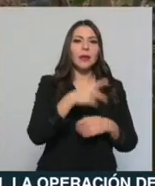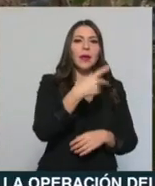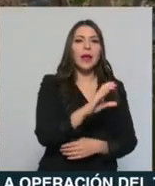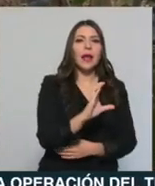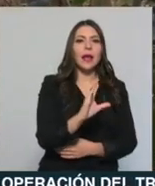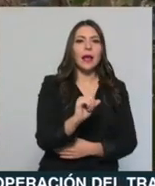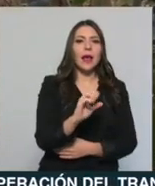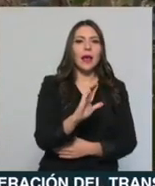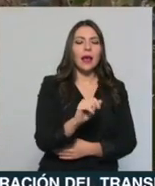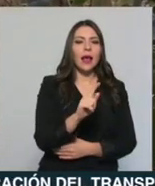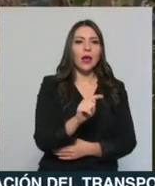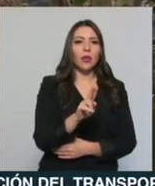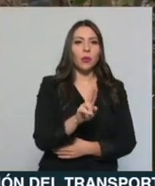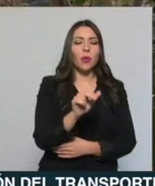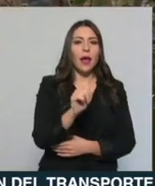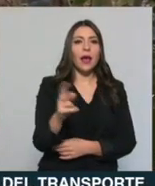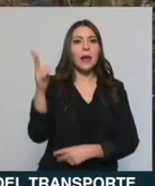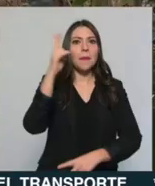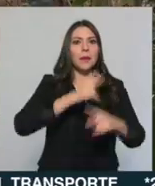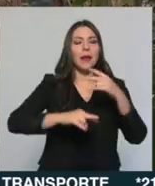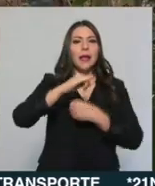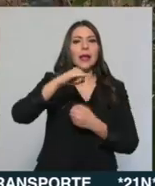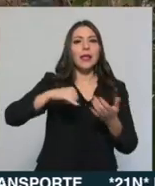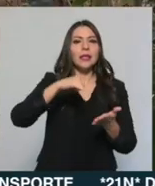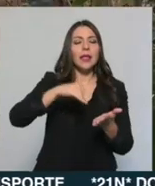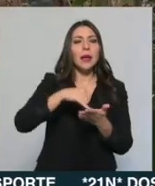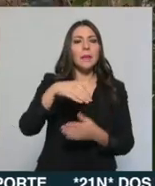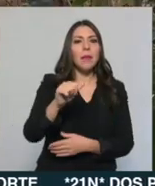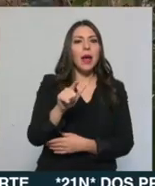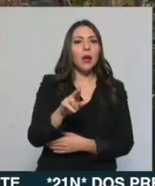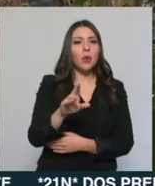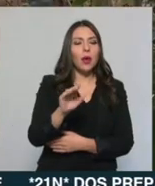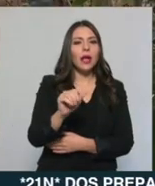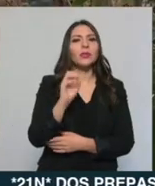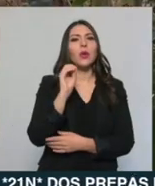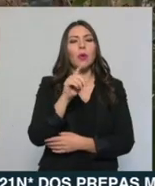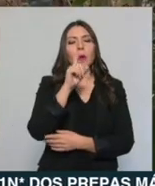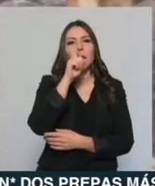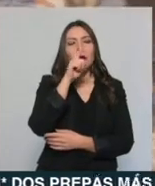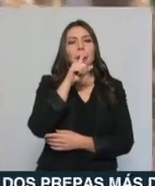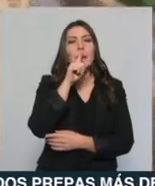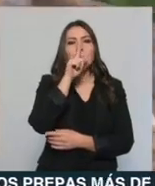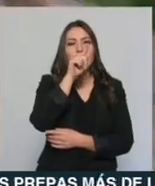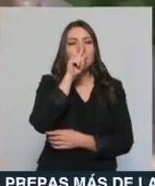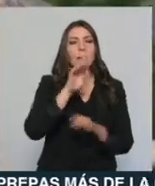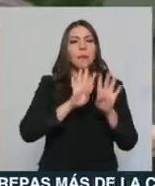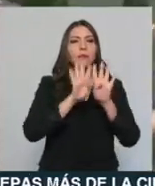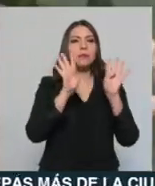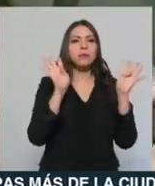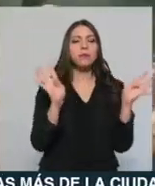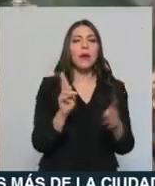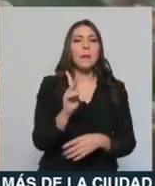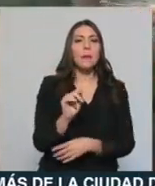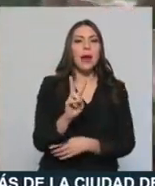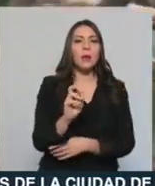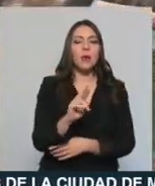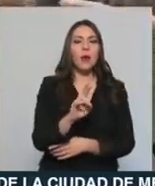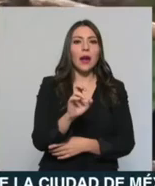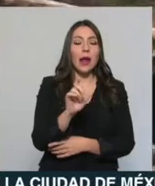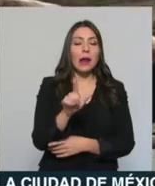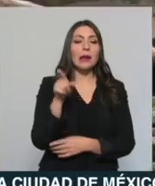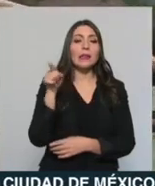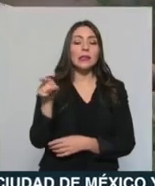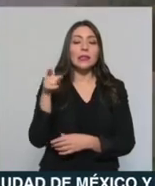que proviene de las Islas Malucas, o los pavos reales, que son originarios de la India. El trabajo que aquí se realiza